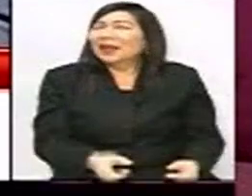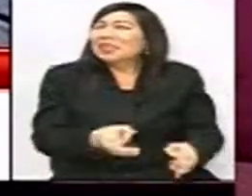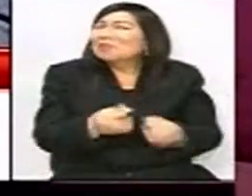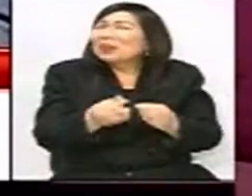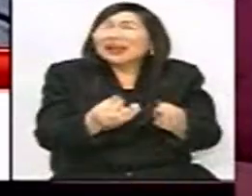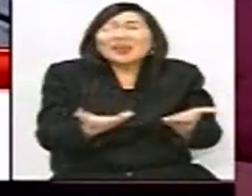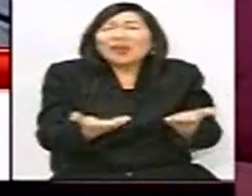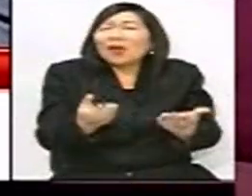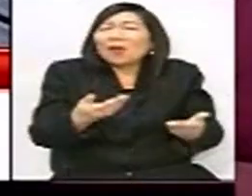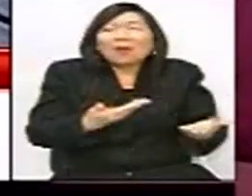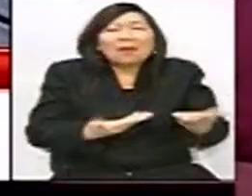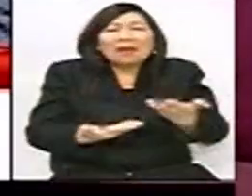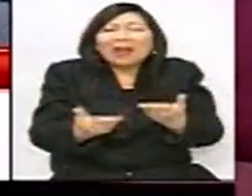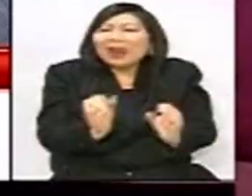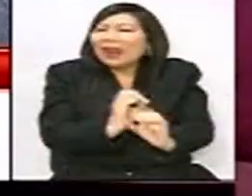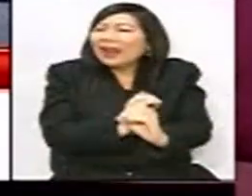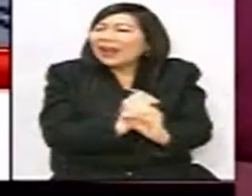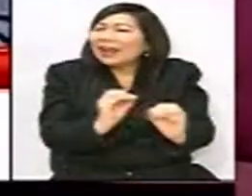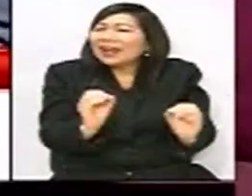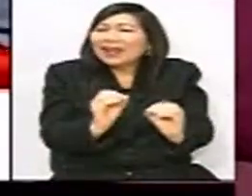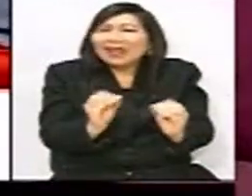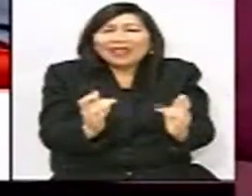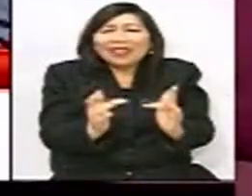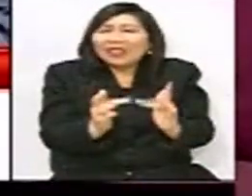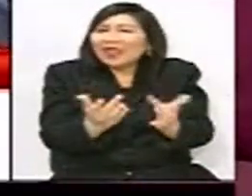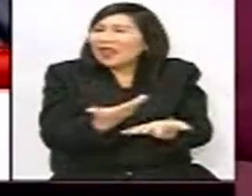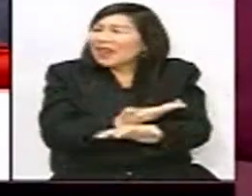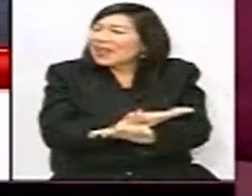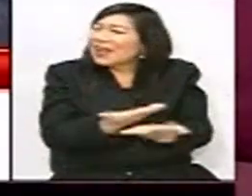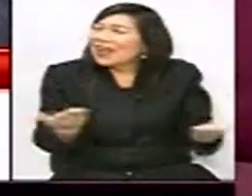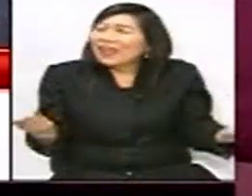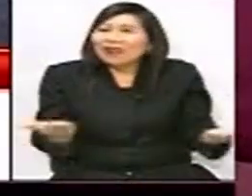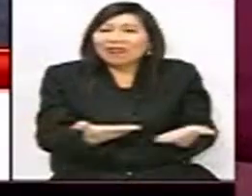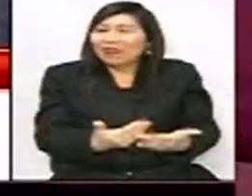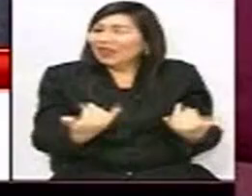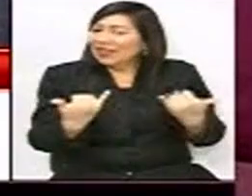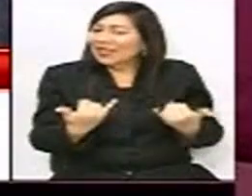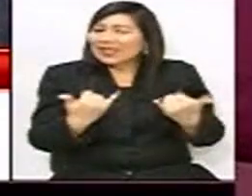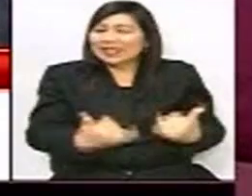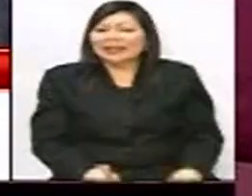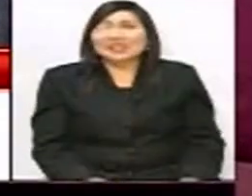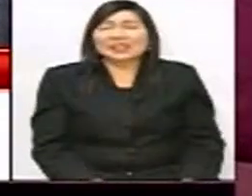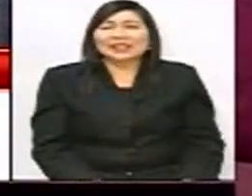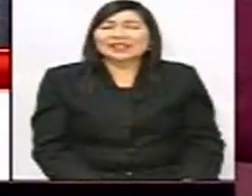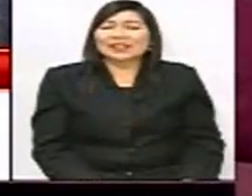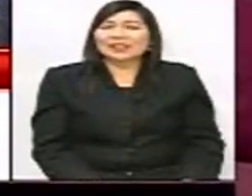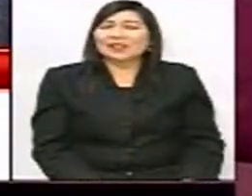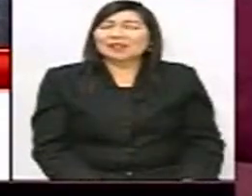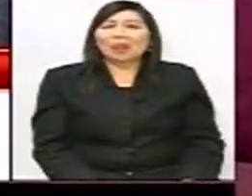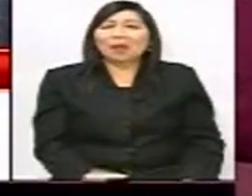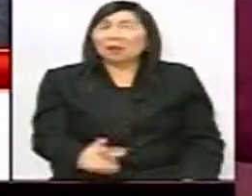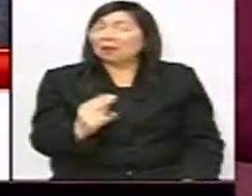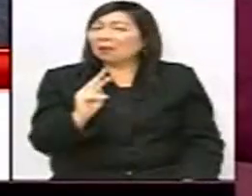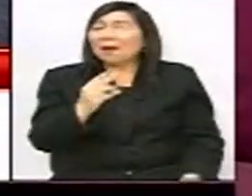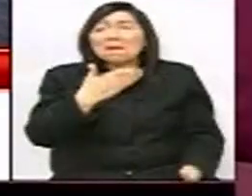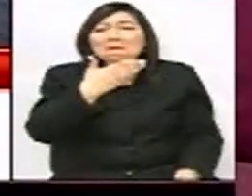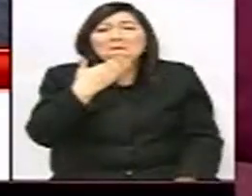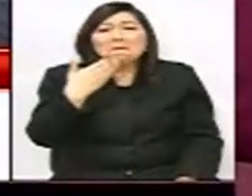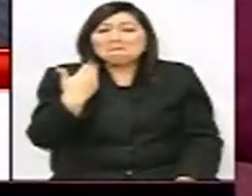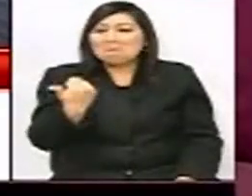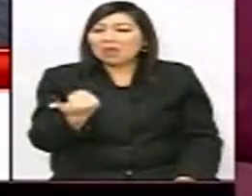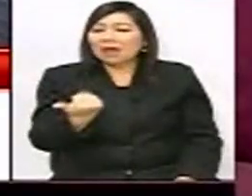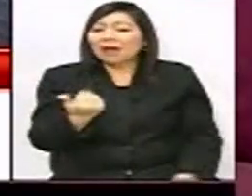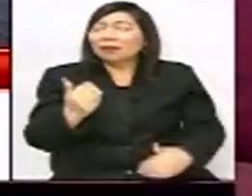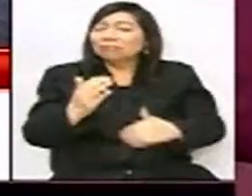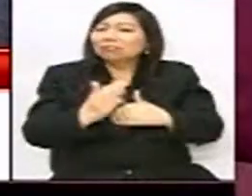justificación contra la contraprestación. No hay obras de impacto, o sea, no hay... En esta concesión no vemos que haya mejorado